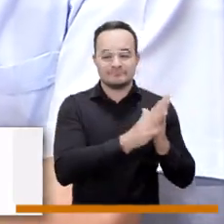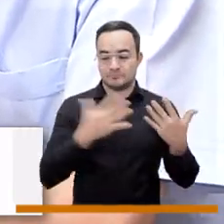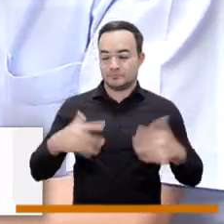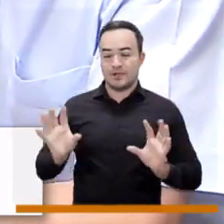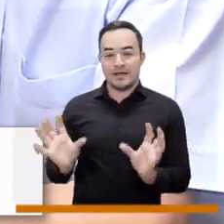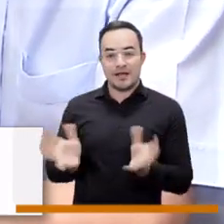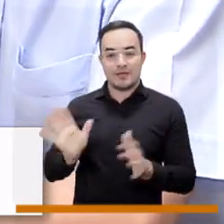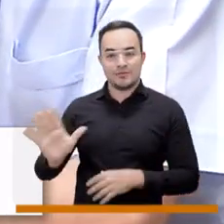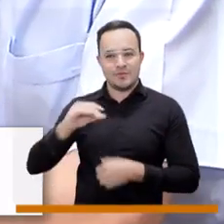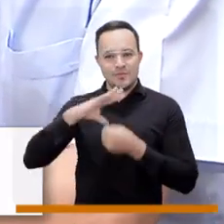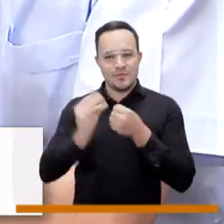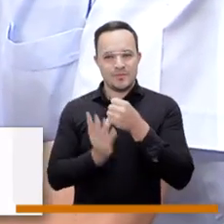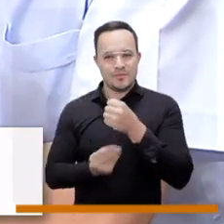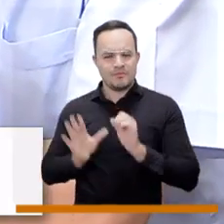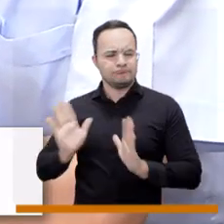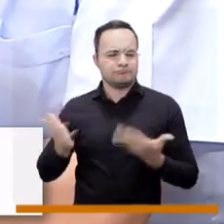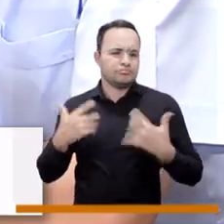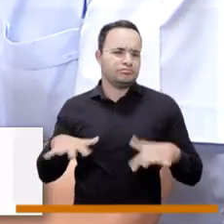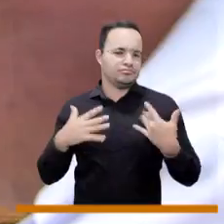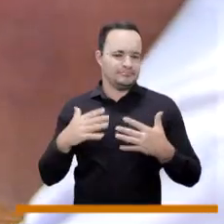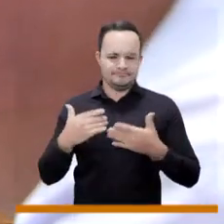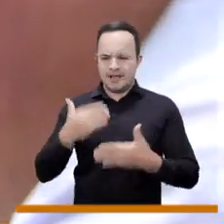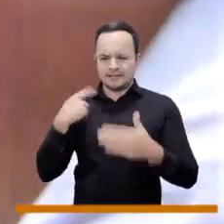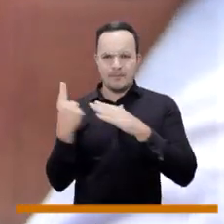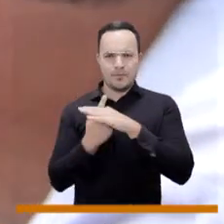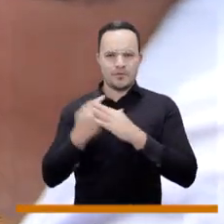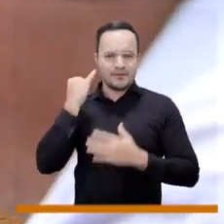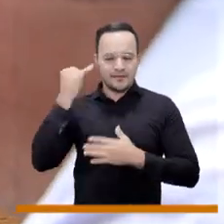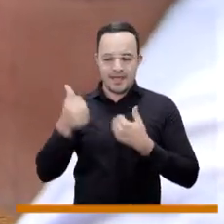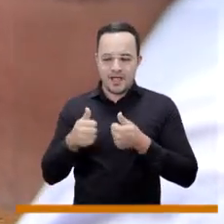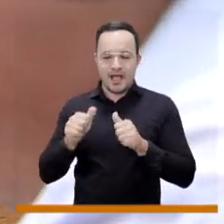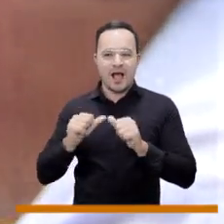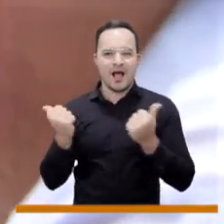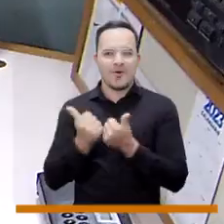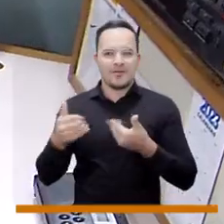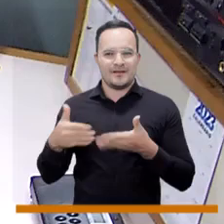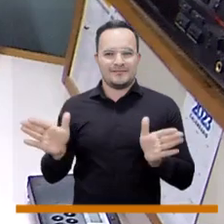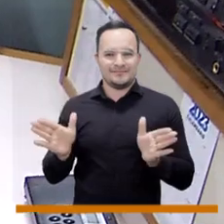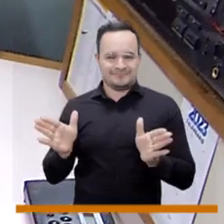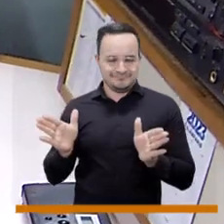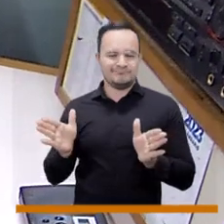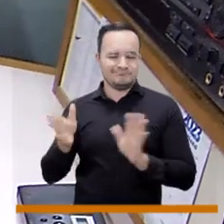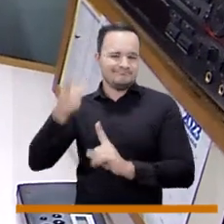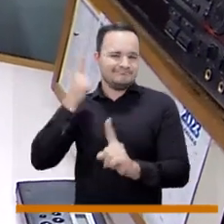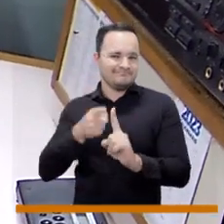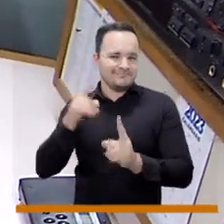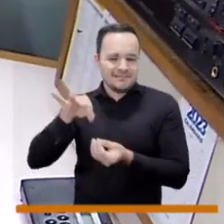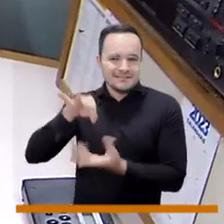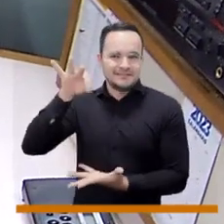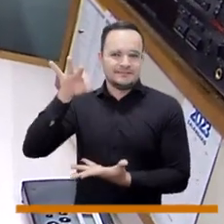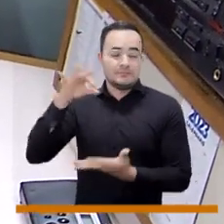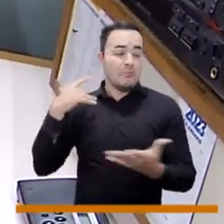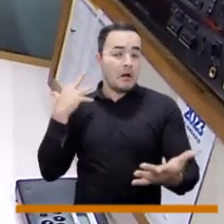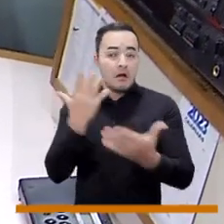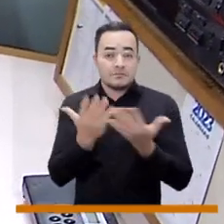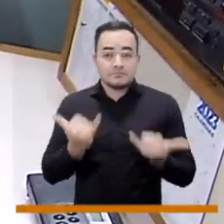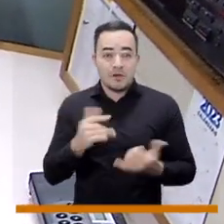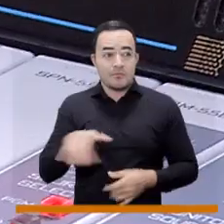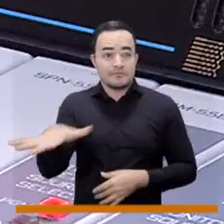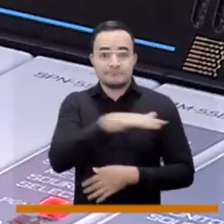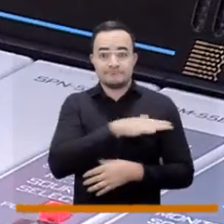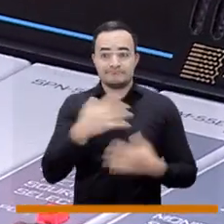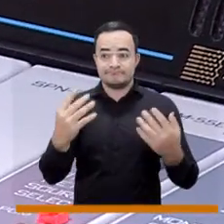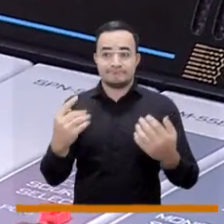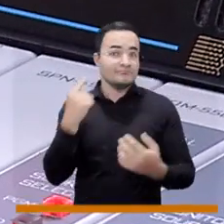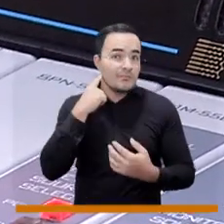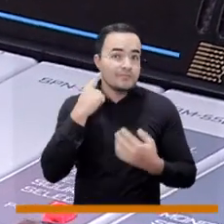Radio Bolivariana nació como un aula abierta y sigue siendo un aula abierta para todos los oyentes, todos nuestros públicos